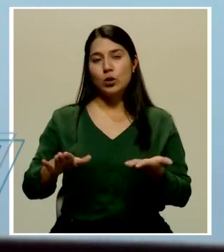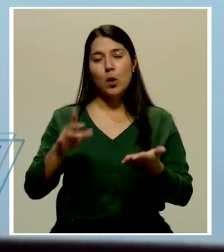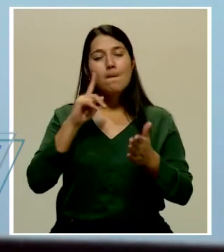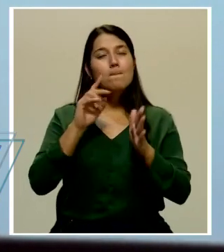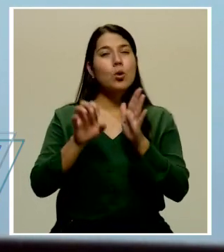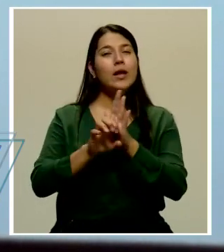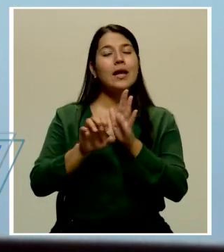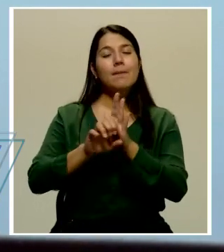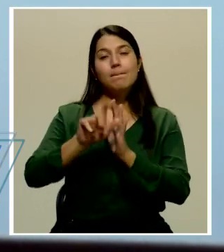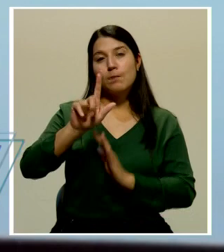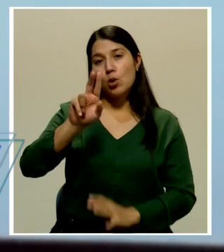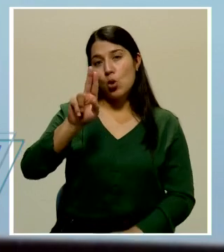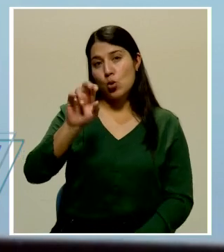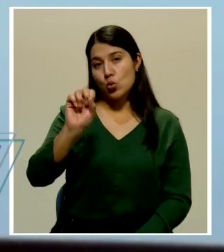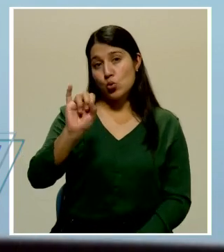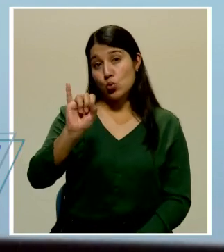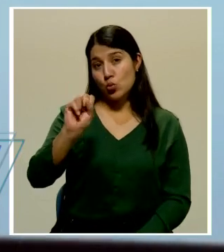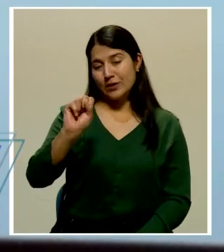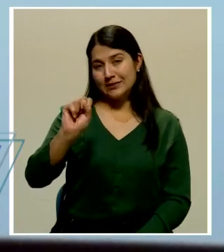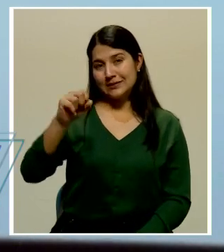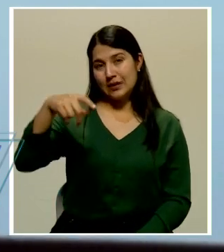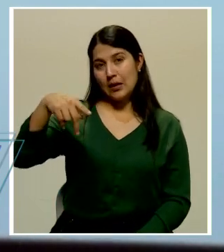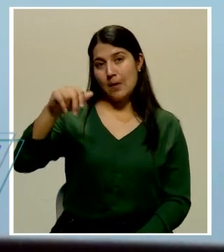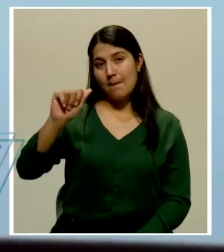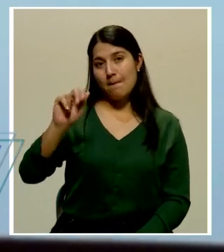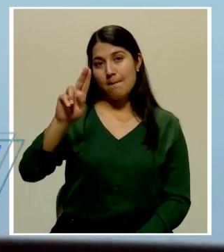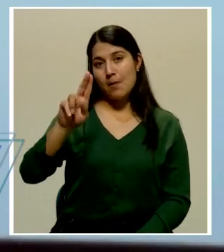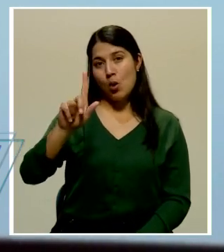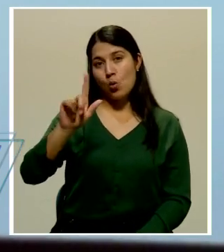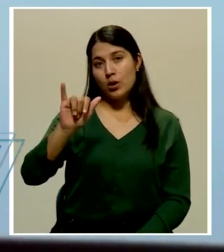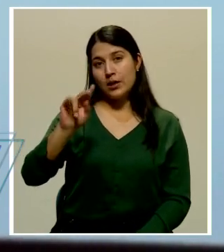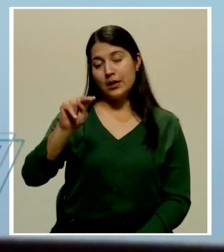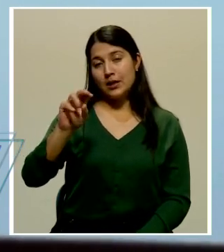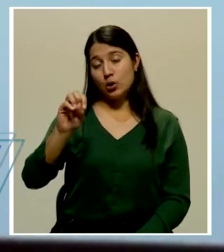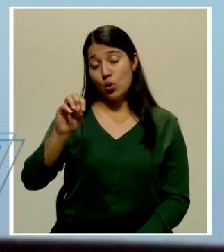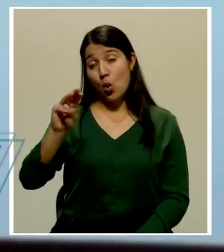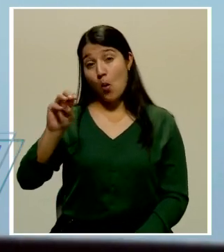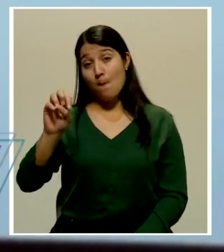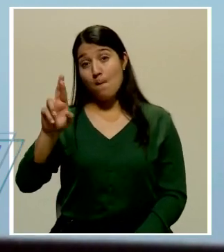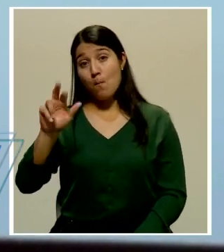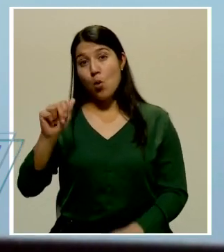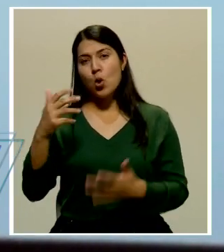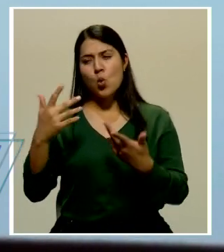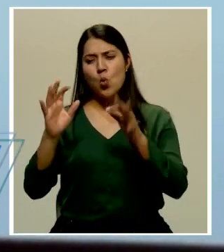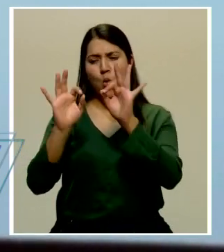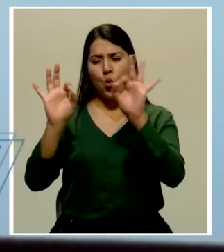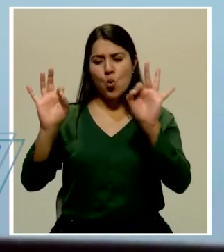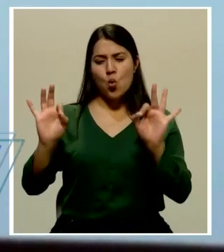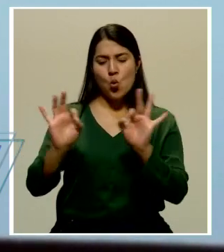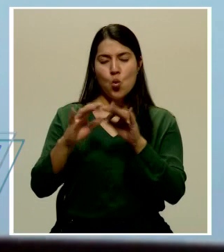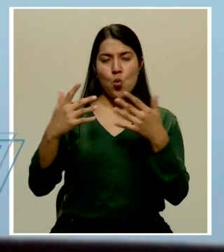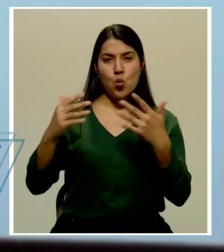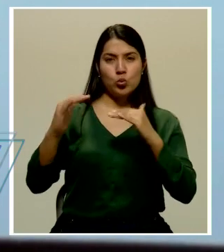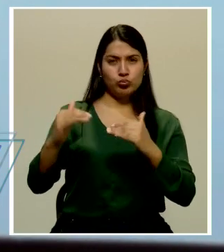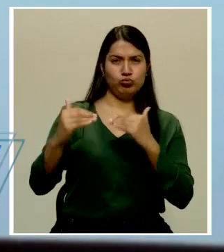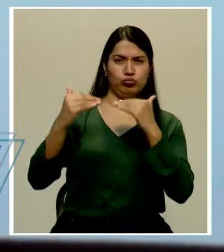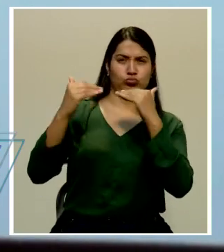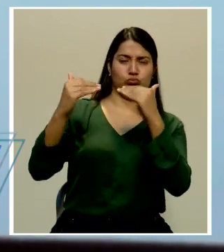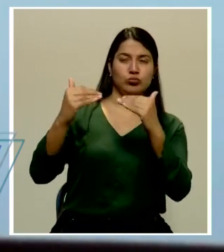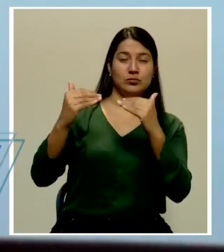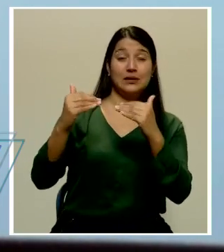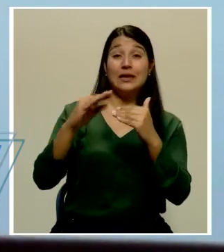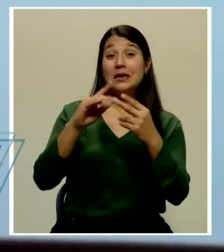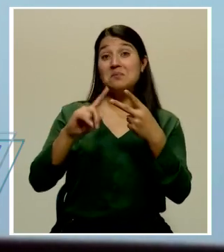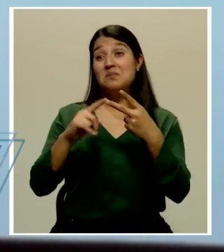ejemplo, que tenía un prestigio internacional tremendo, y para mencionar a alguno que está vivo y